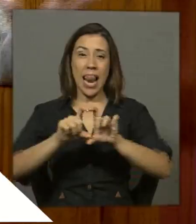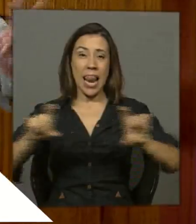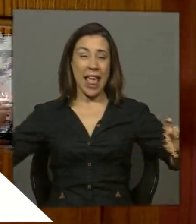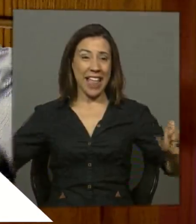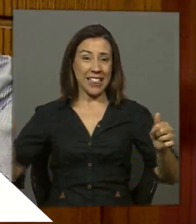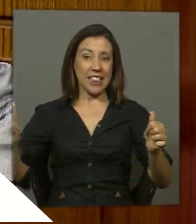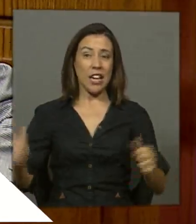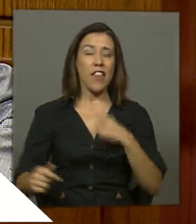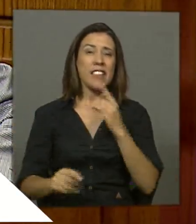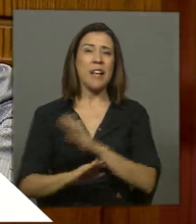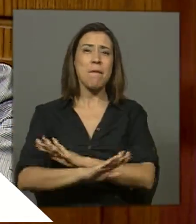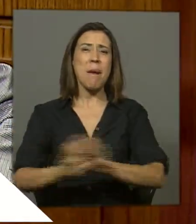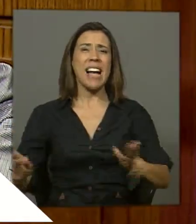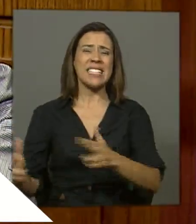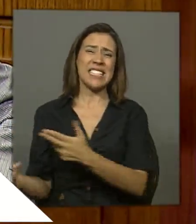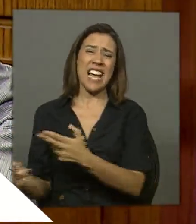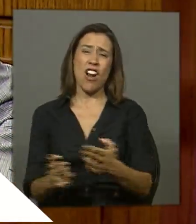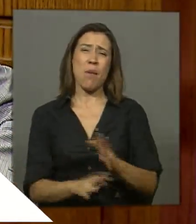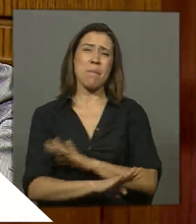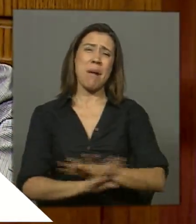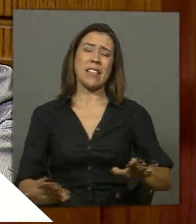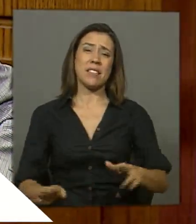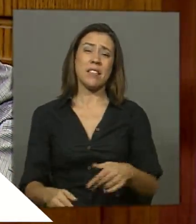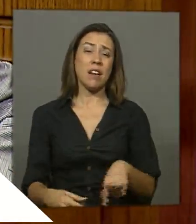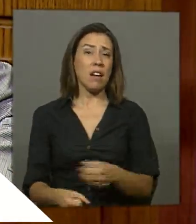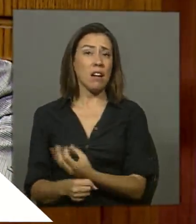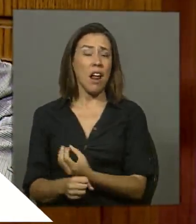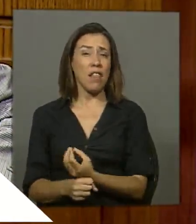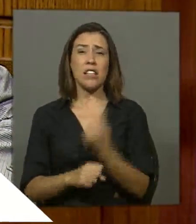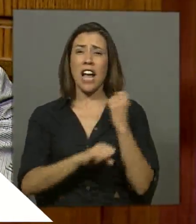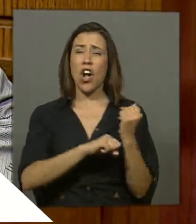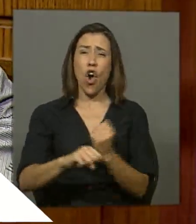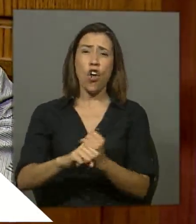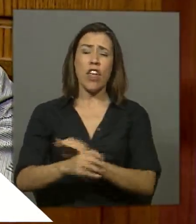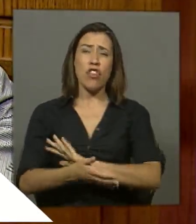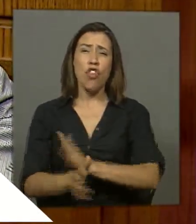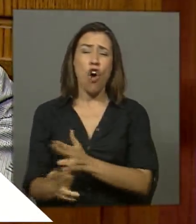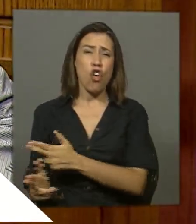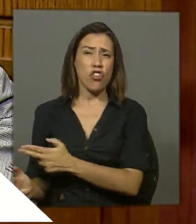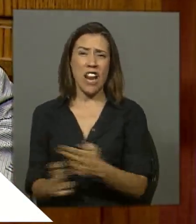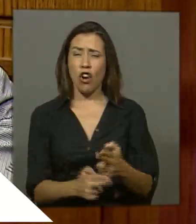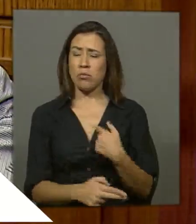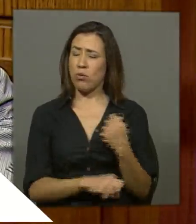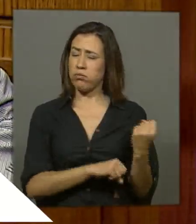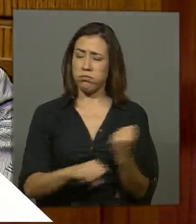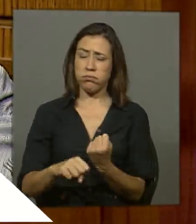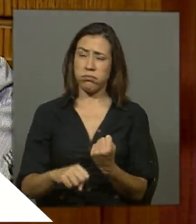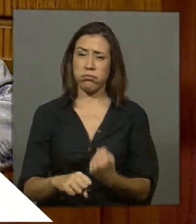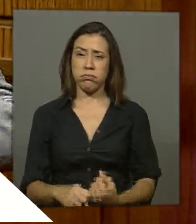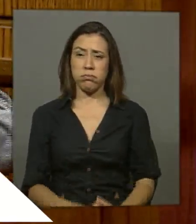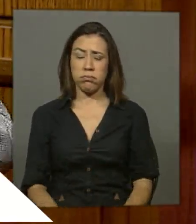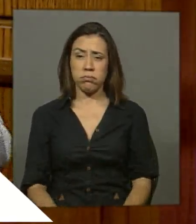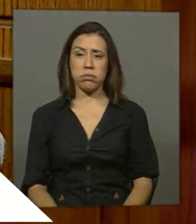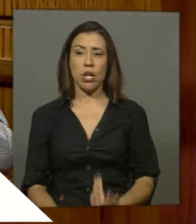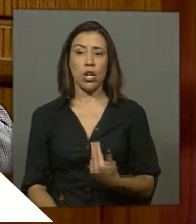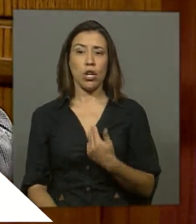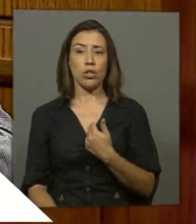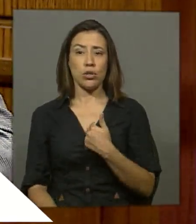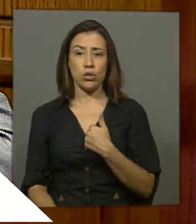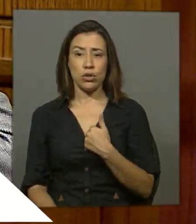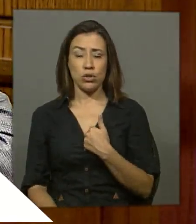dice no más terrorismo los radicales somos contrarios a todo tipo de terrorismo y yo